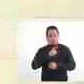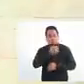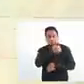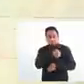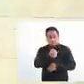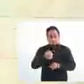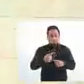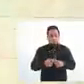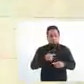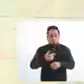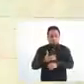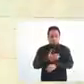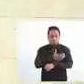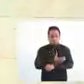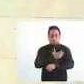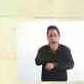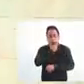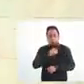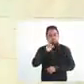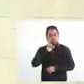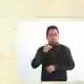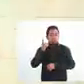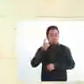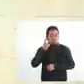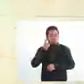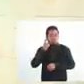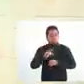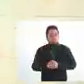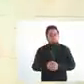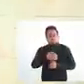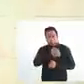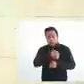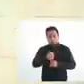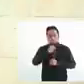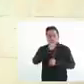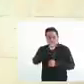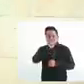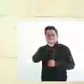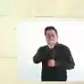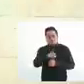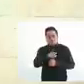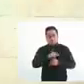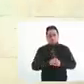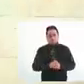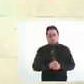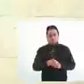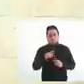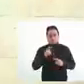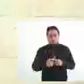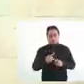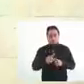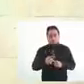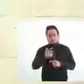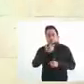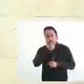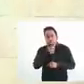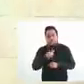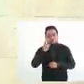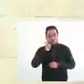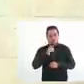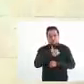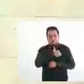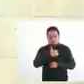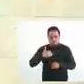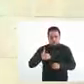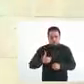Saludo a mis compañeras y compañeros diputados. Saludo también a las y los integrantes